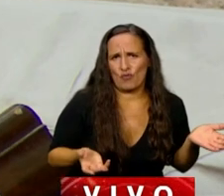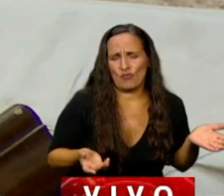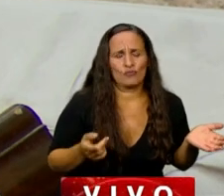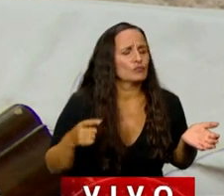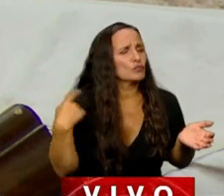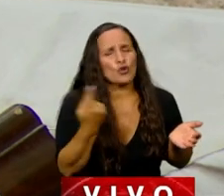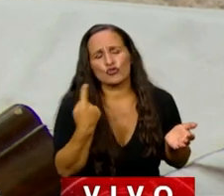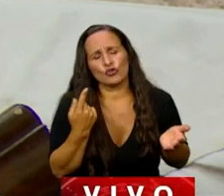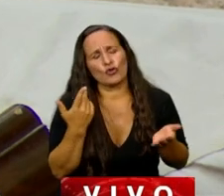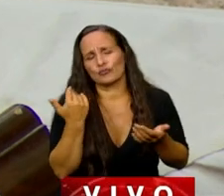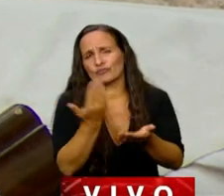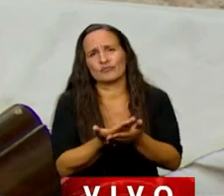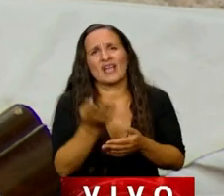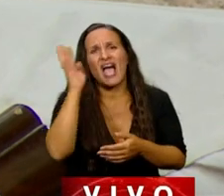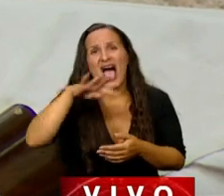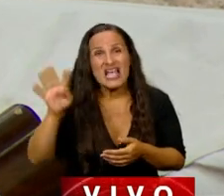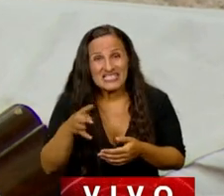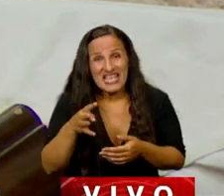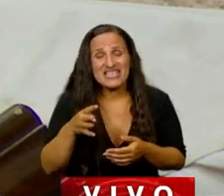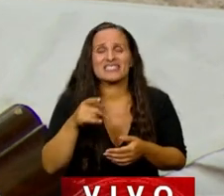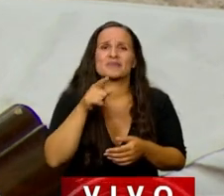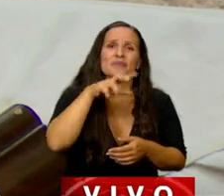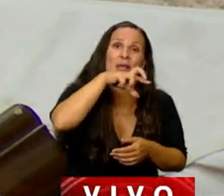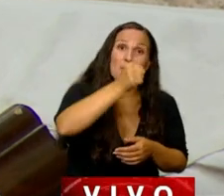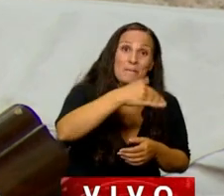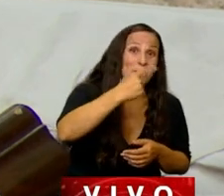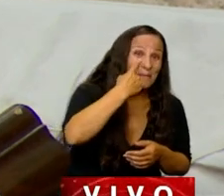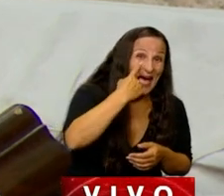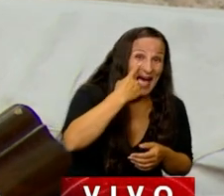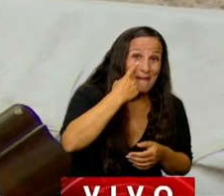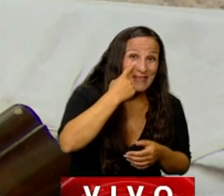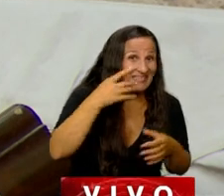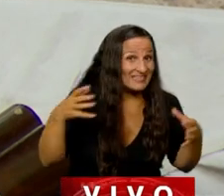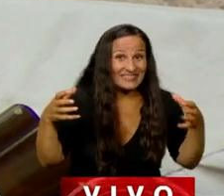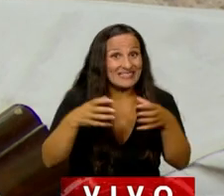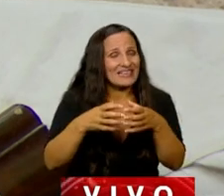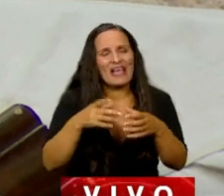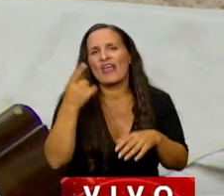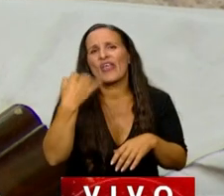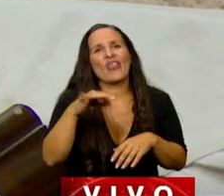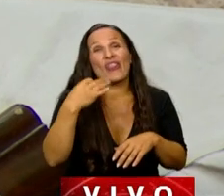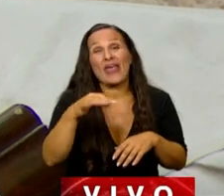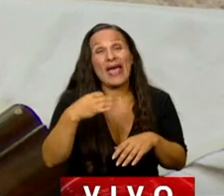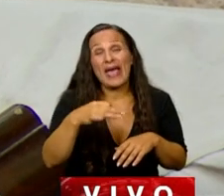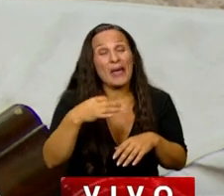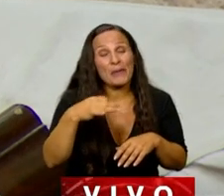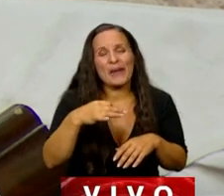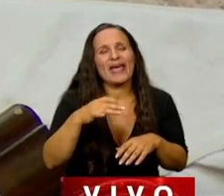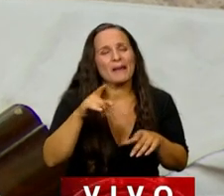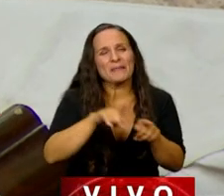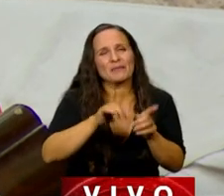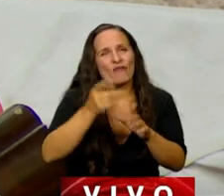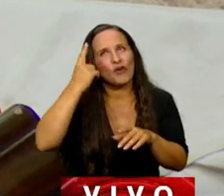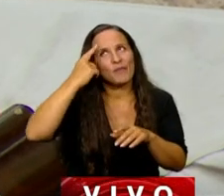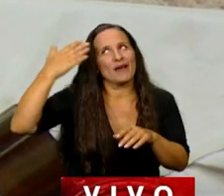planteamos que el ANSES y el PAMI tienen que tener, como fueron también en su momento